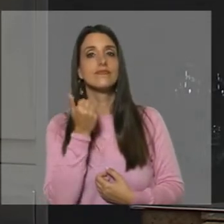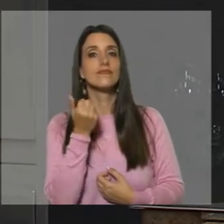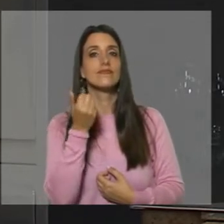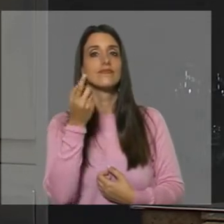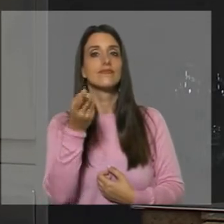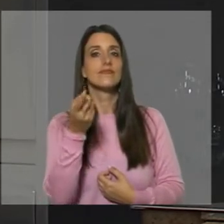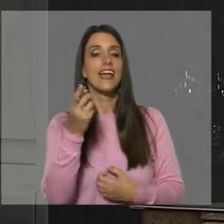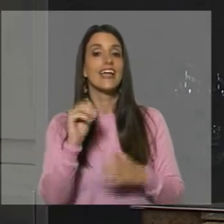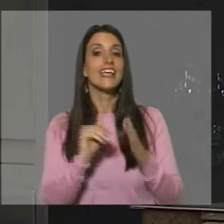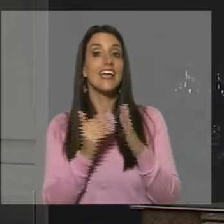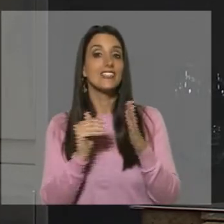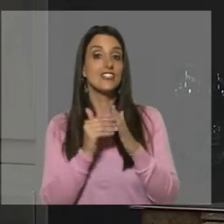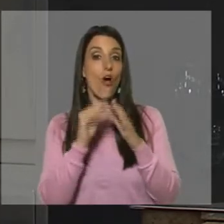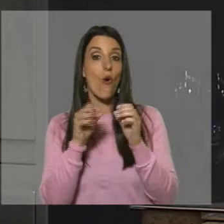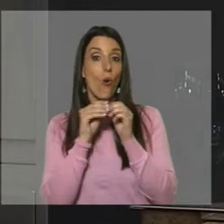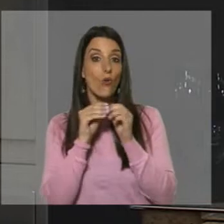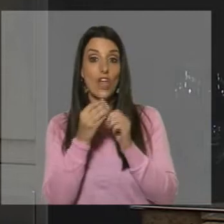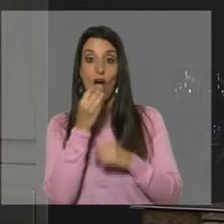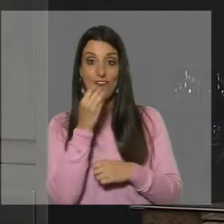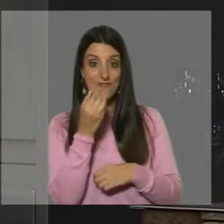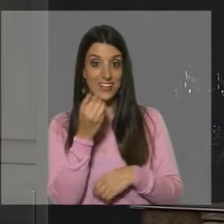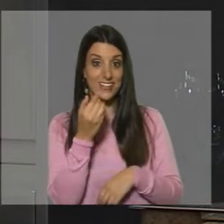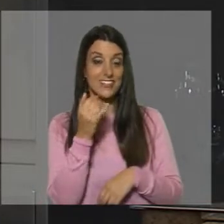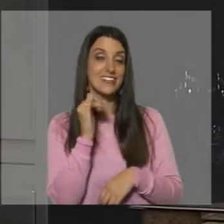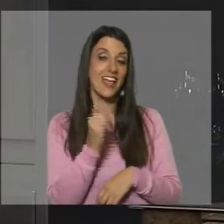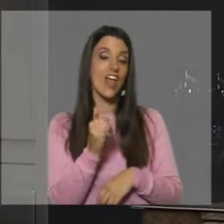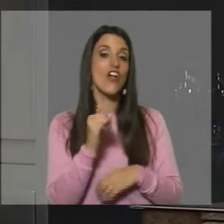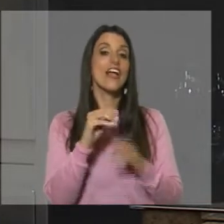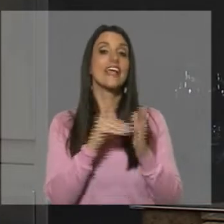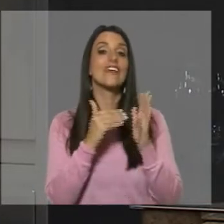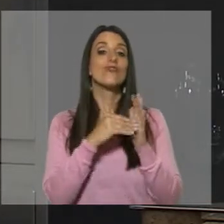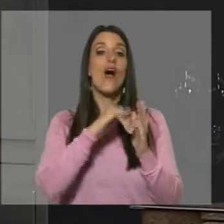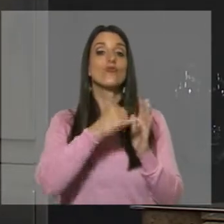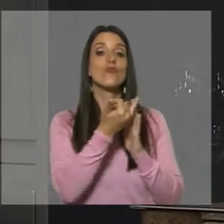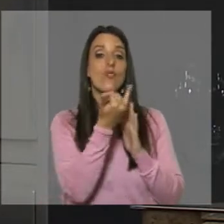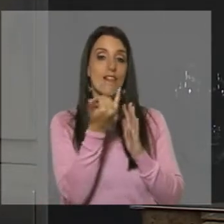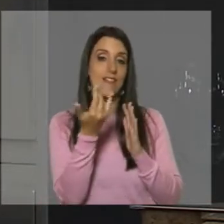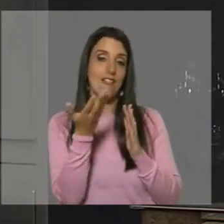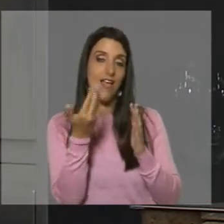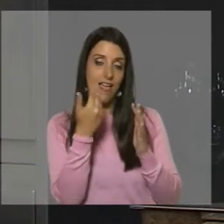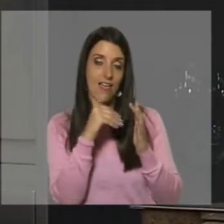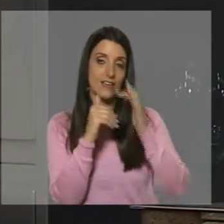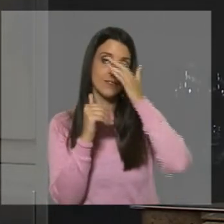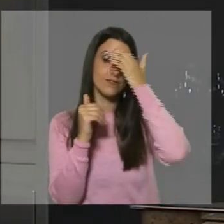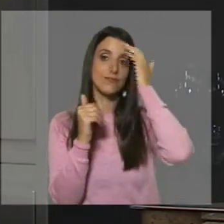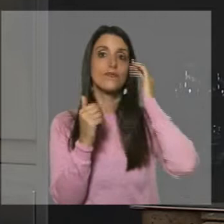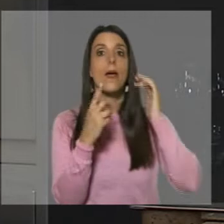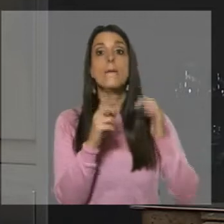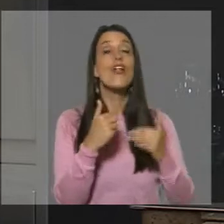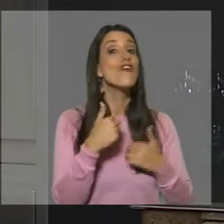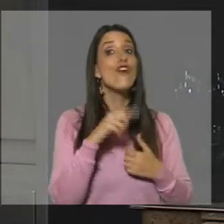con roquefort. Como si un saladito ay, que me se encanta. Usaba antes. Sí. Dátiles con roquefort. Ay, qué rico. No me... Pero yo